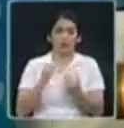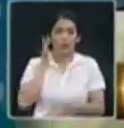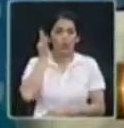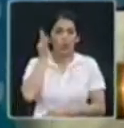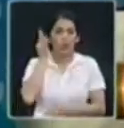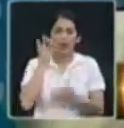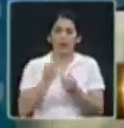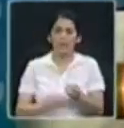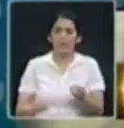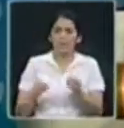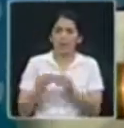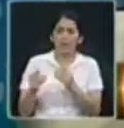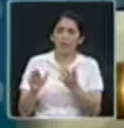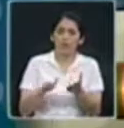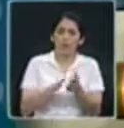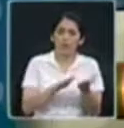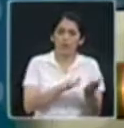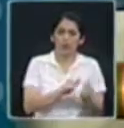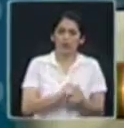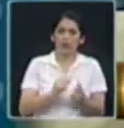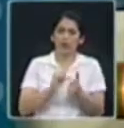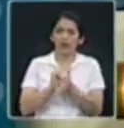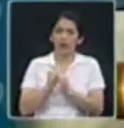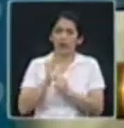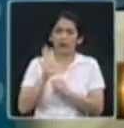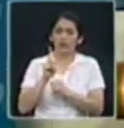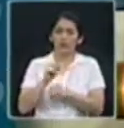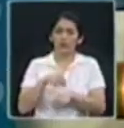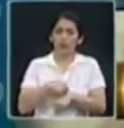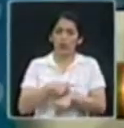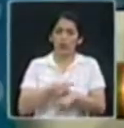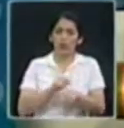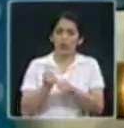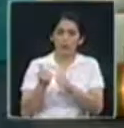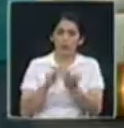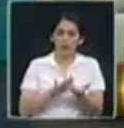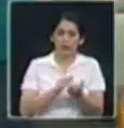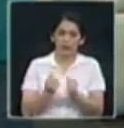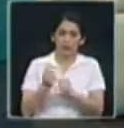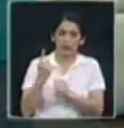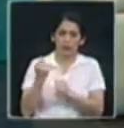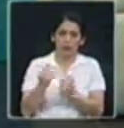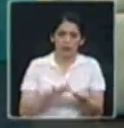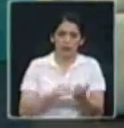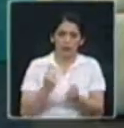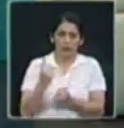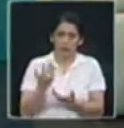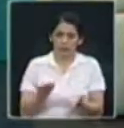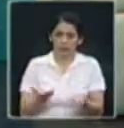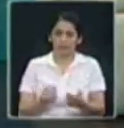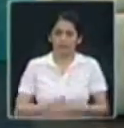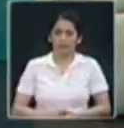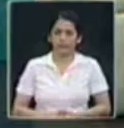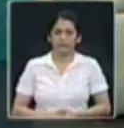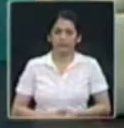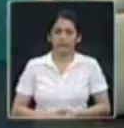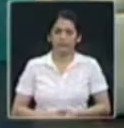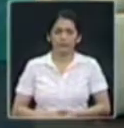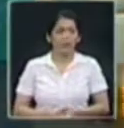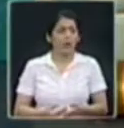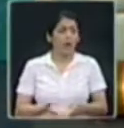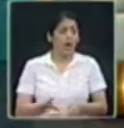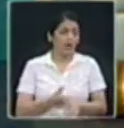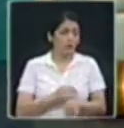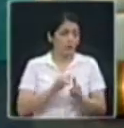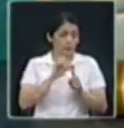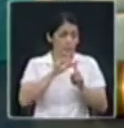están matando cada 51 horas en nuestro país y algo debemos hacer. ¿Tienen ustedes estadísticas o parten de estadísticas de casos de femicidio